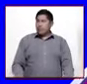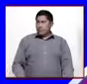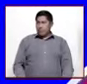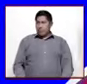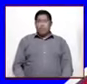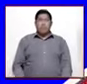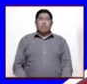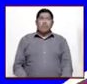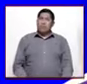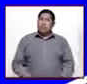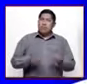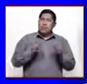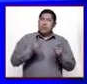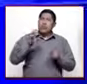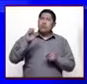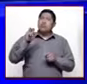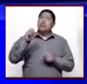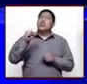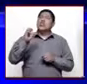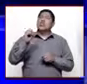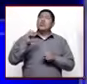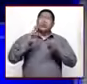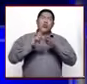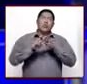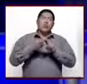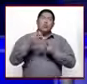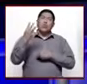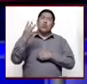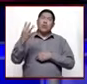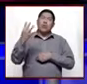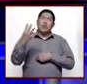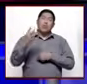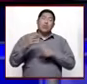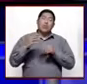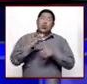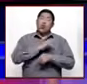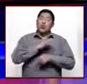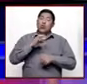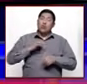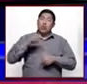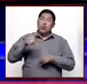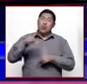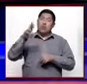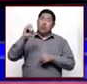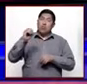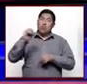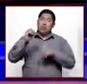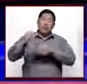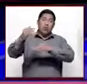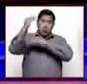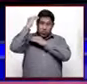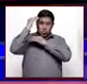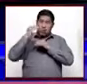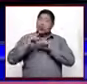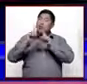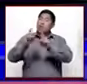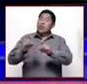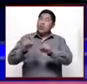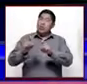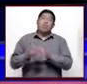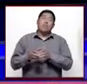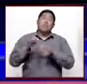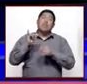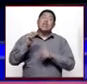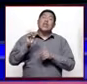A propósito del censo y la pregunta 4, el Comité Pro Santa Cruz ha acudido al Instituto Nacional de Estadísticas para